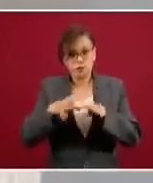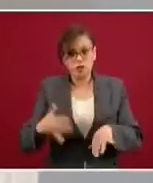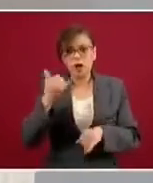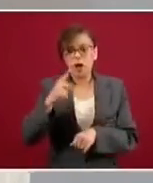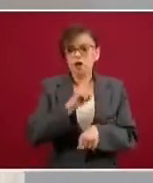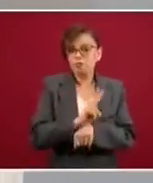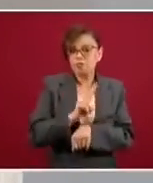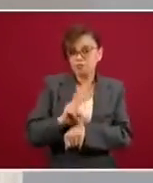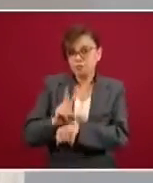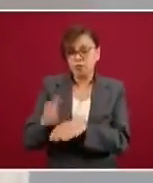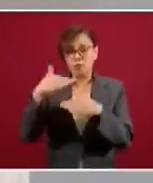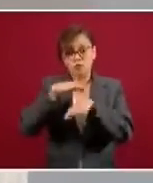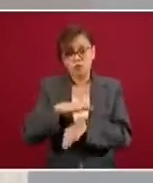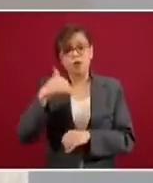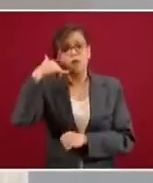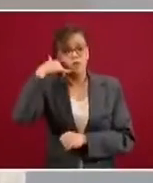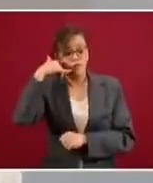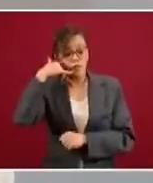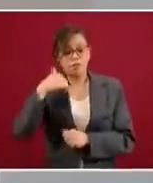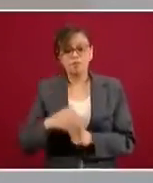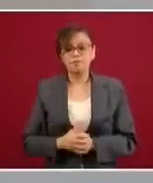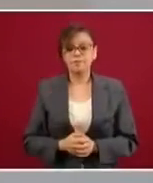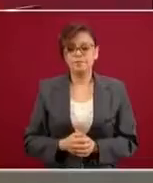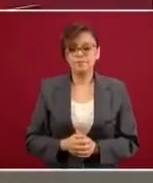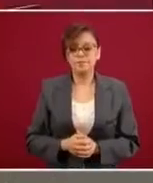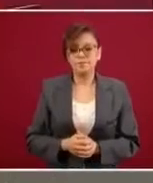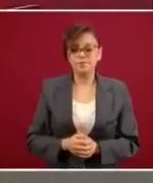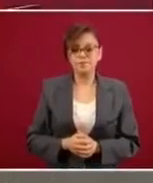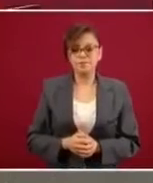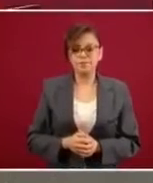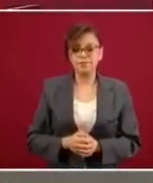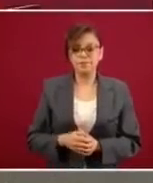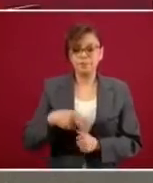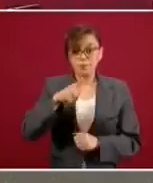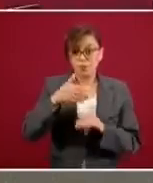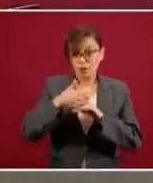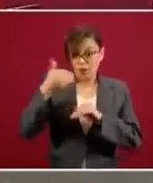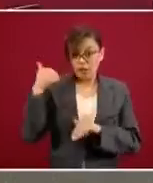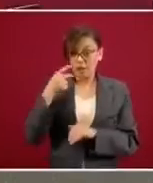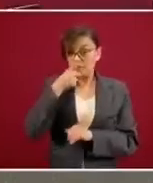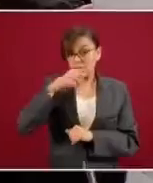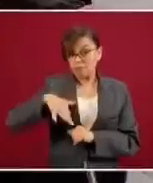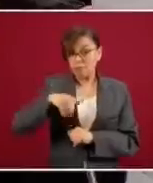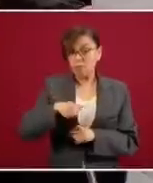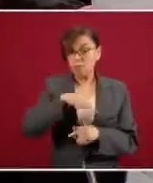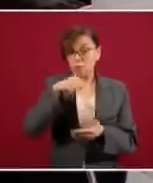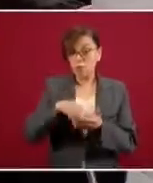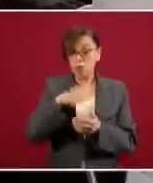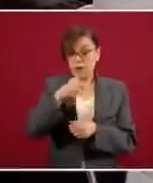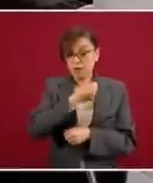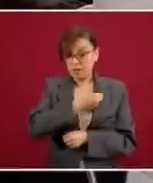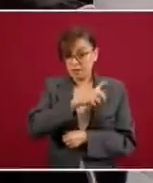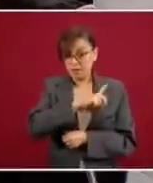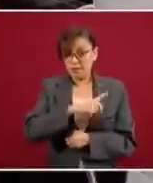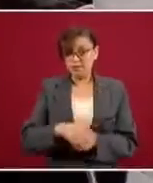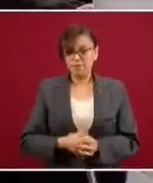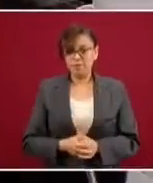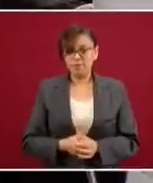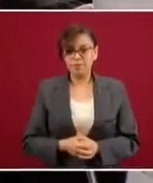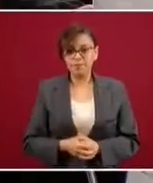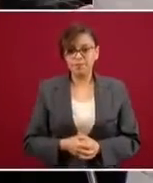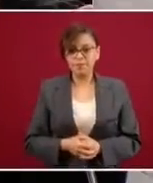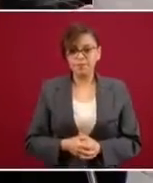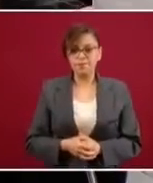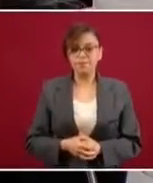esto es aparte. Lo que usted me decía antes es en las unidades de salud, ¿no? Le platicaba sobre lo mismo. O sea, entiendo que algunos hospitales, para no tener